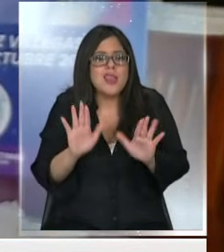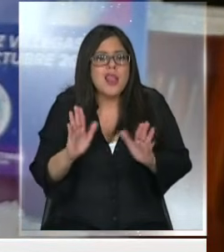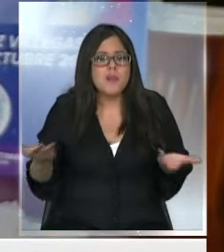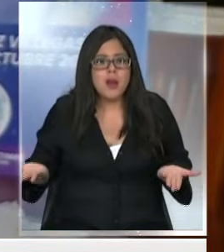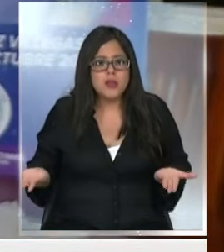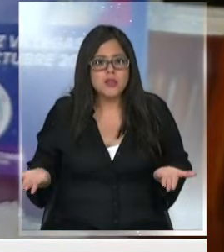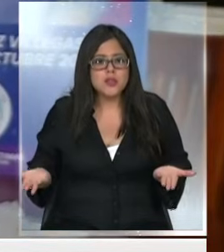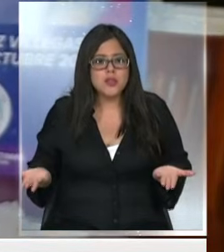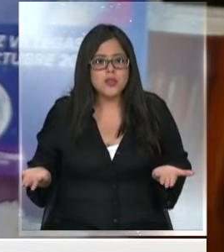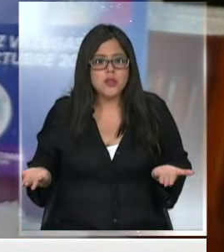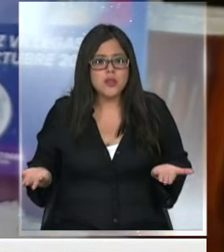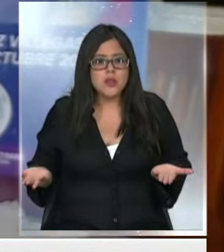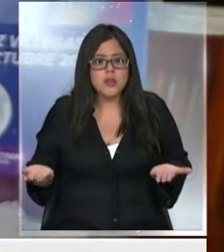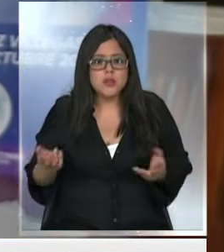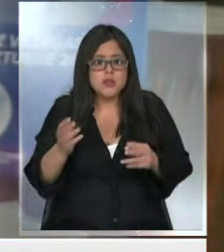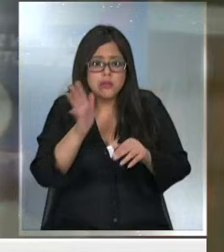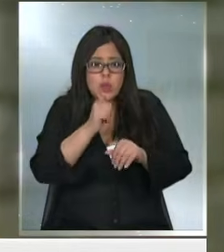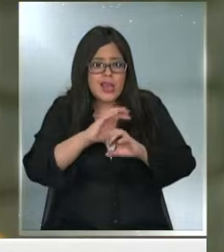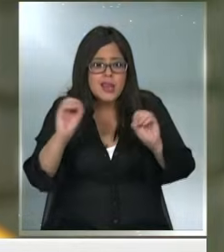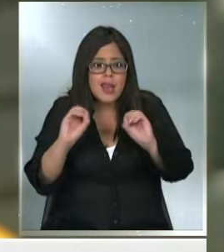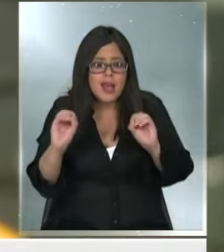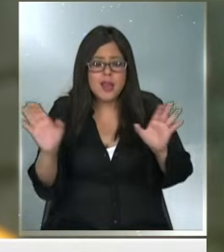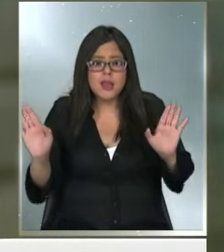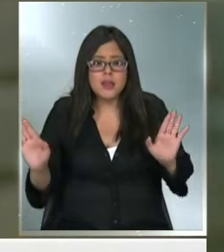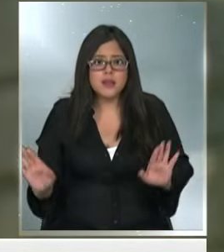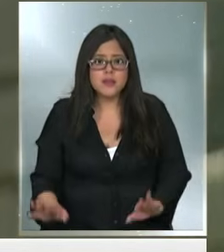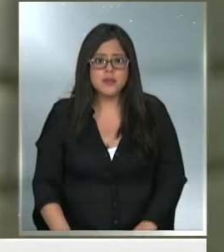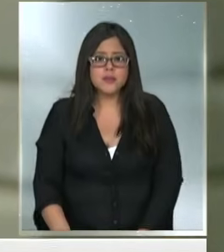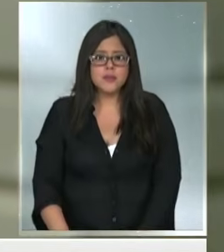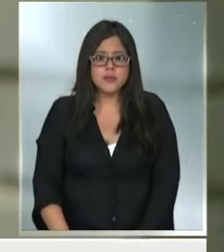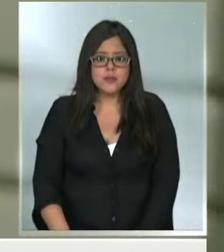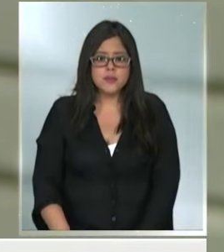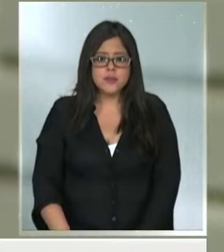No, no, porque no hacen nada.